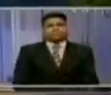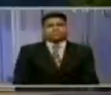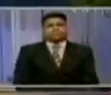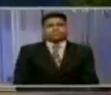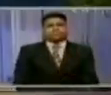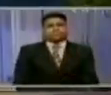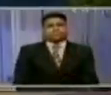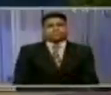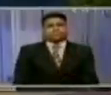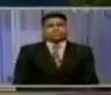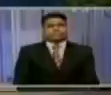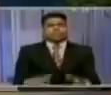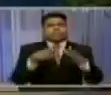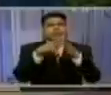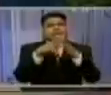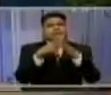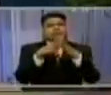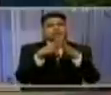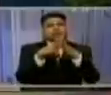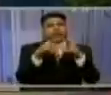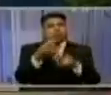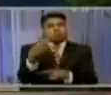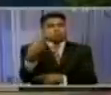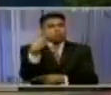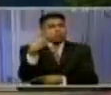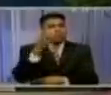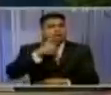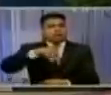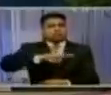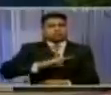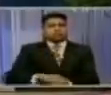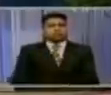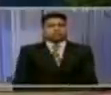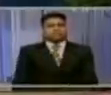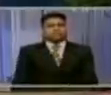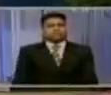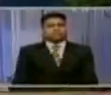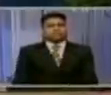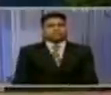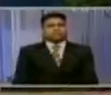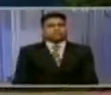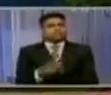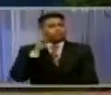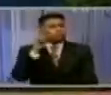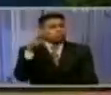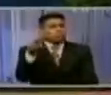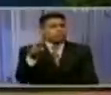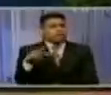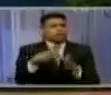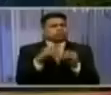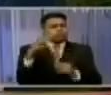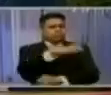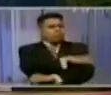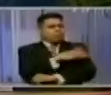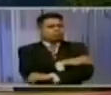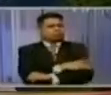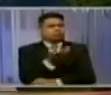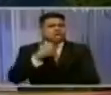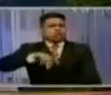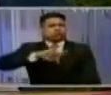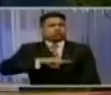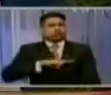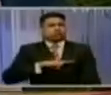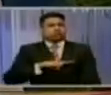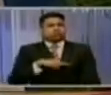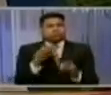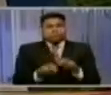para el perraje, como nos ven ellos a nosotros. Así nos ve la oligarquía. Nosotros hemos